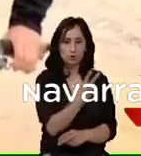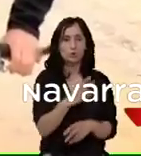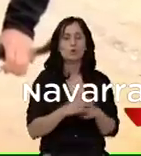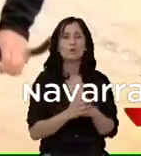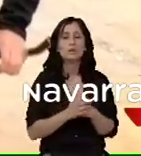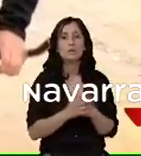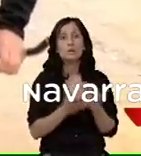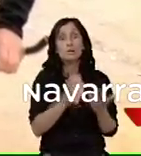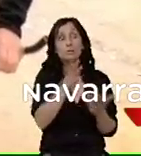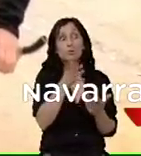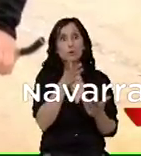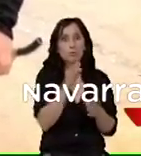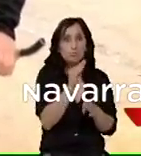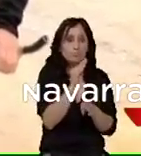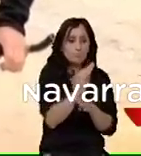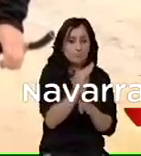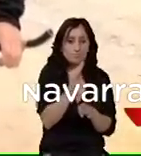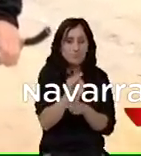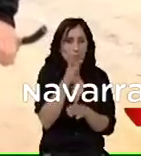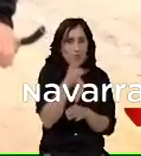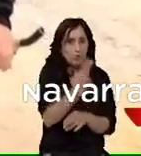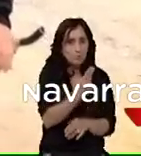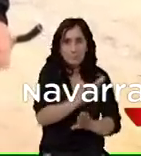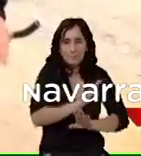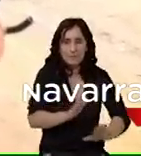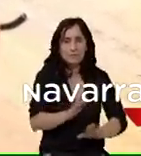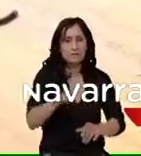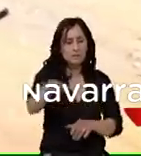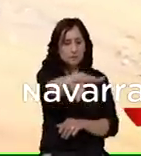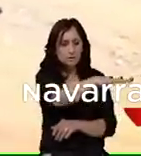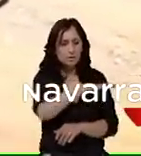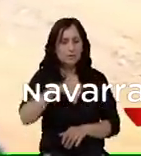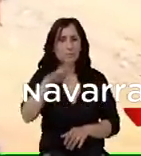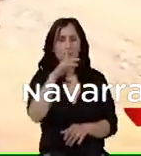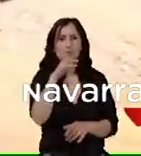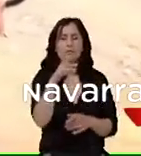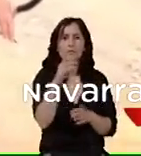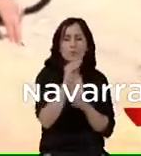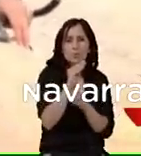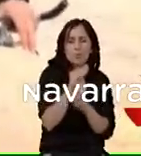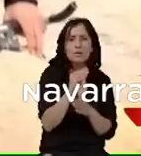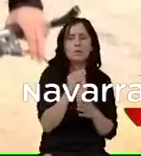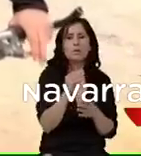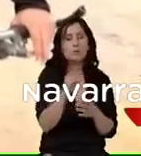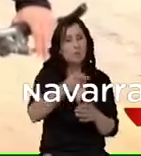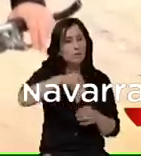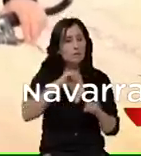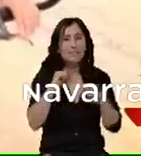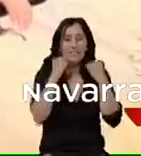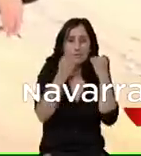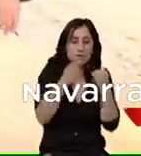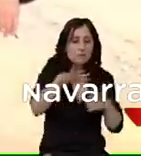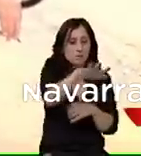que hay que proteger todo el entorno, toda su zona de nidificación. Y tenemos que hacer un esfuerzo por intentar